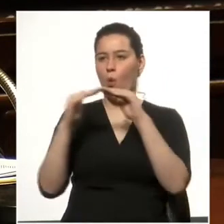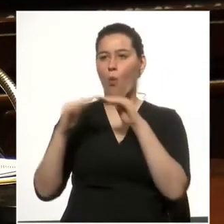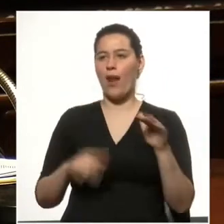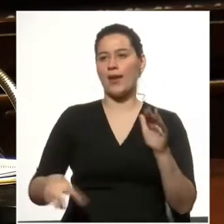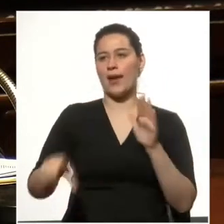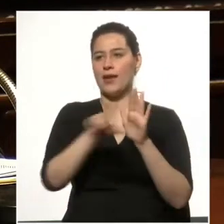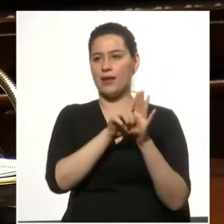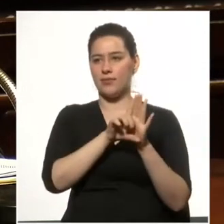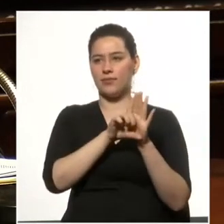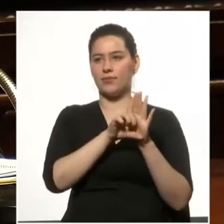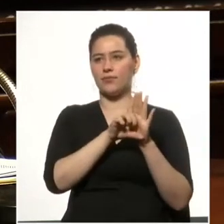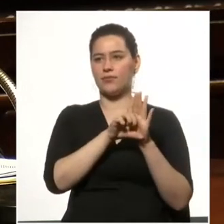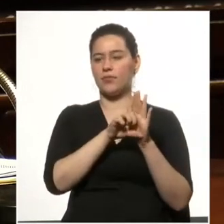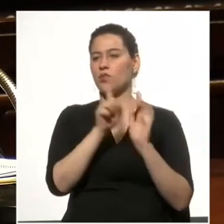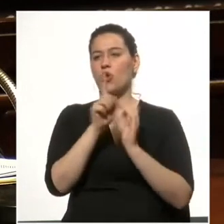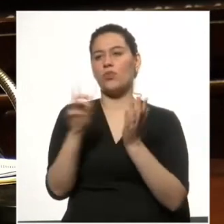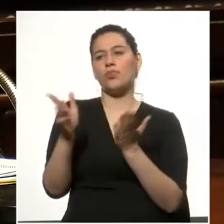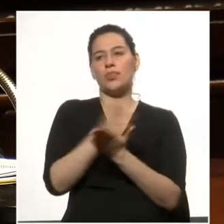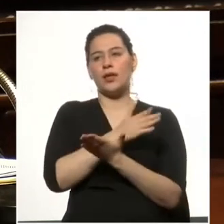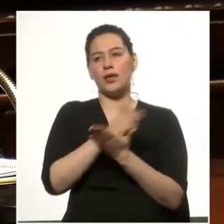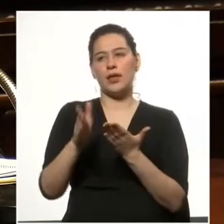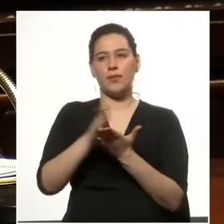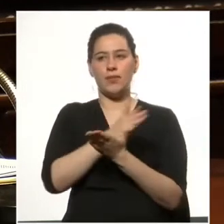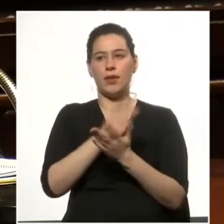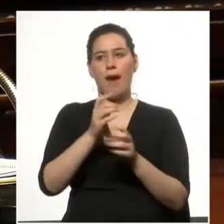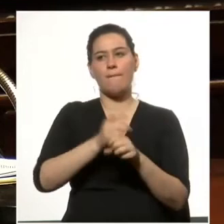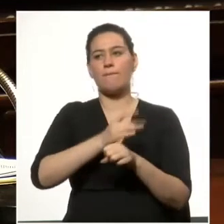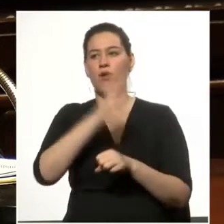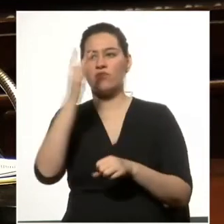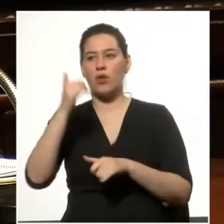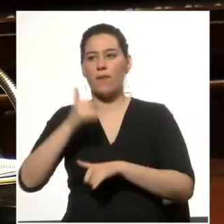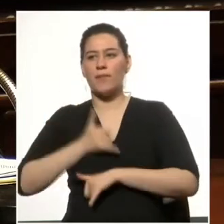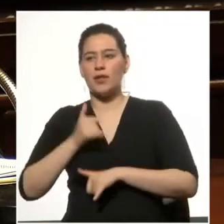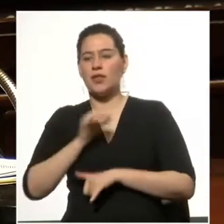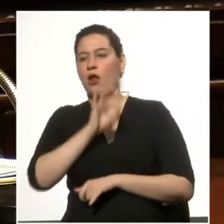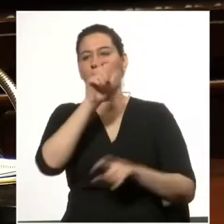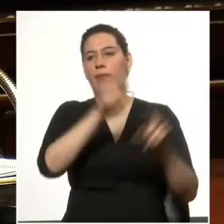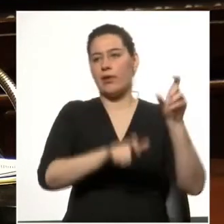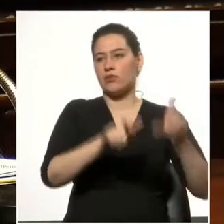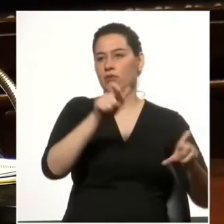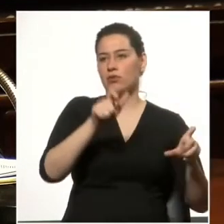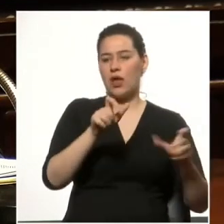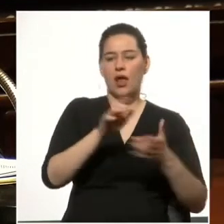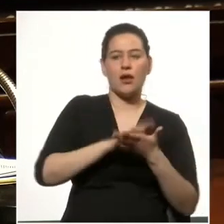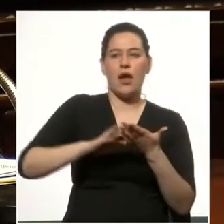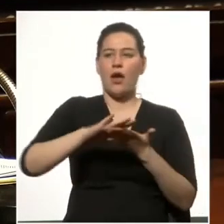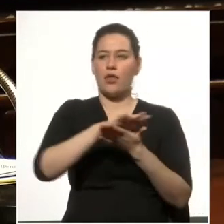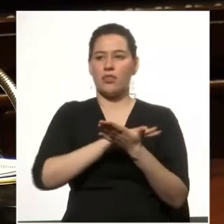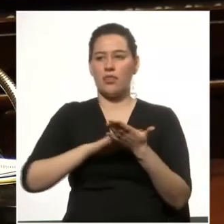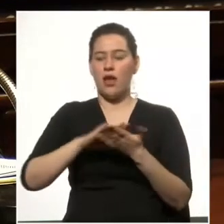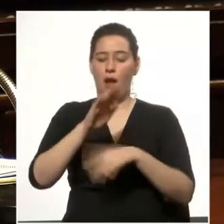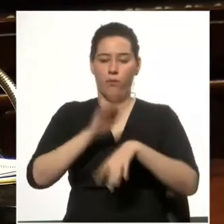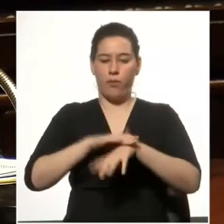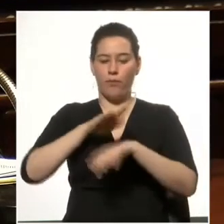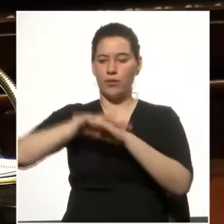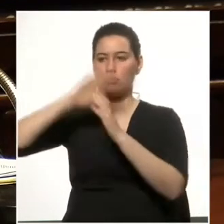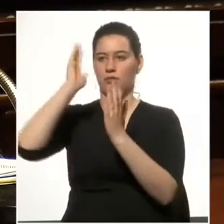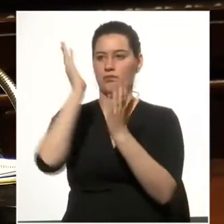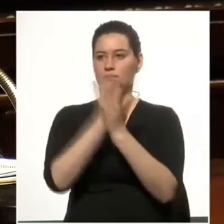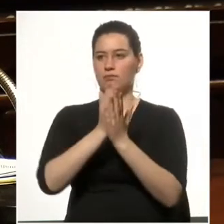ley y no hace distinciones entre profesiones de militares y civiles de ningún tipo a la hora de